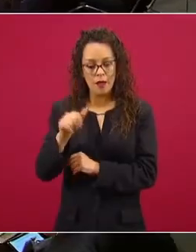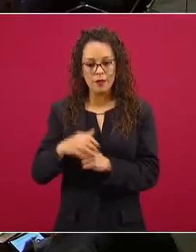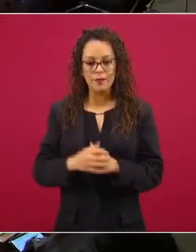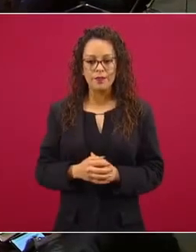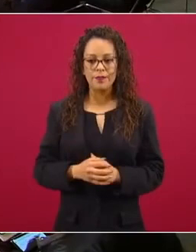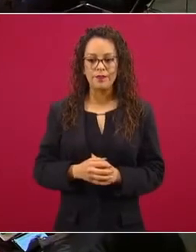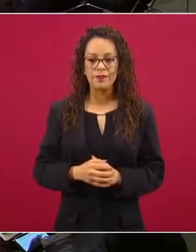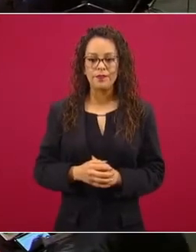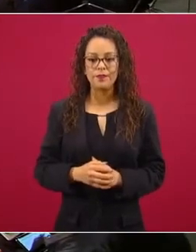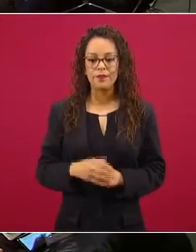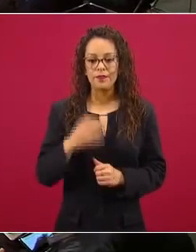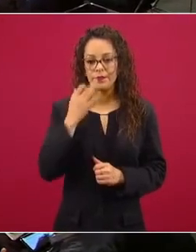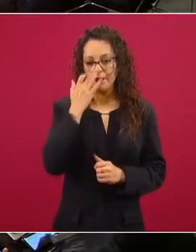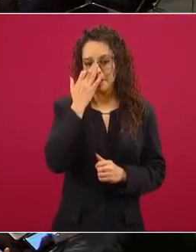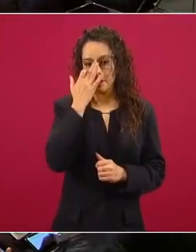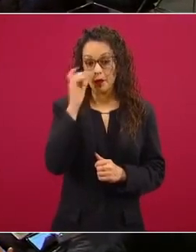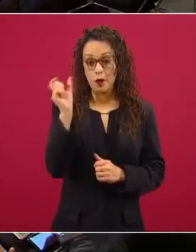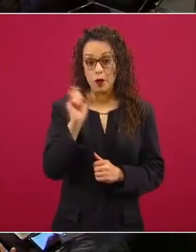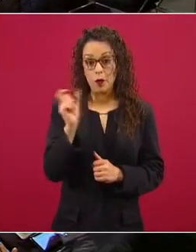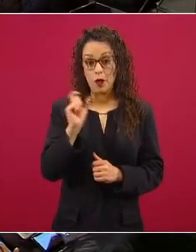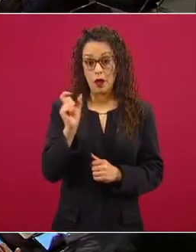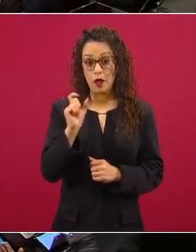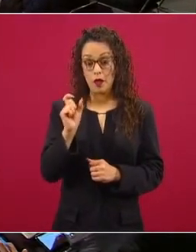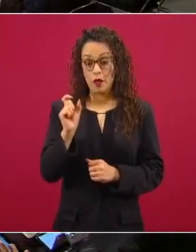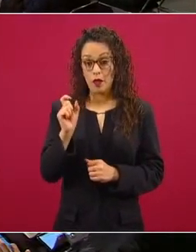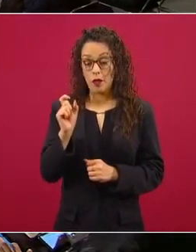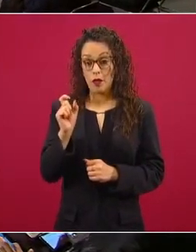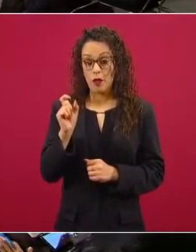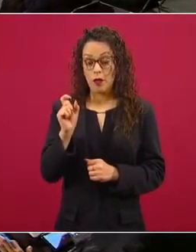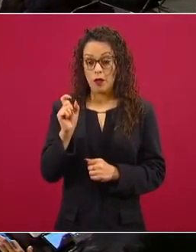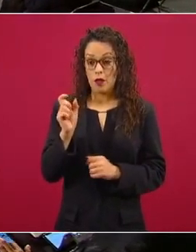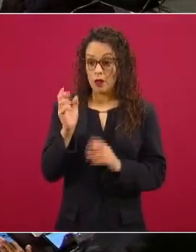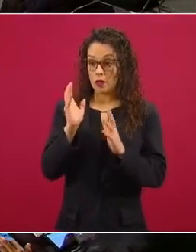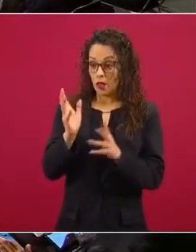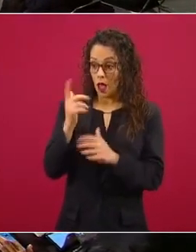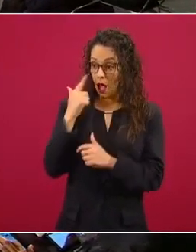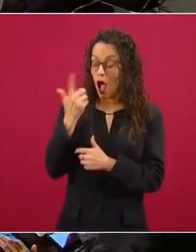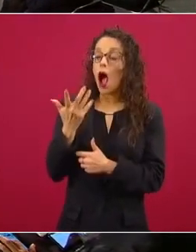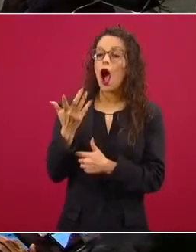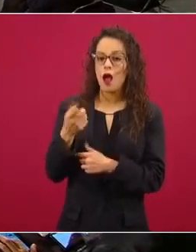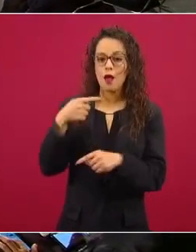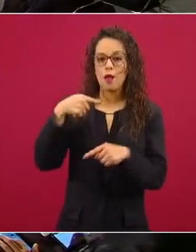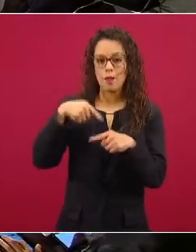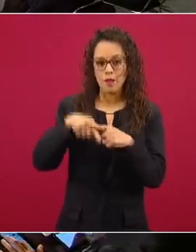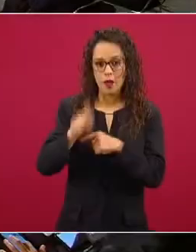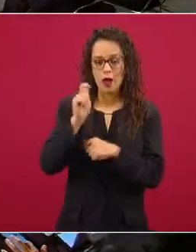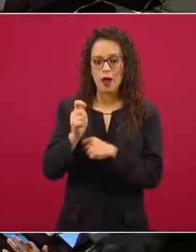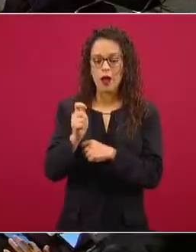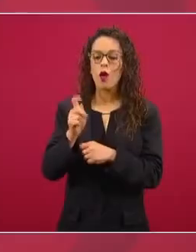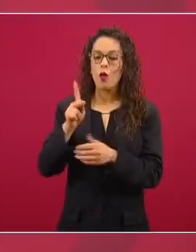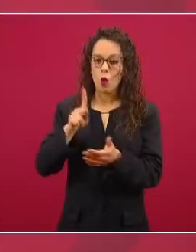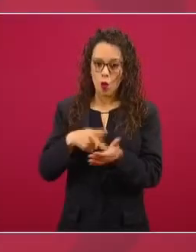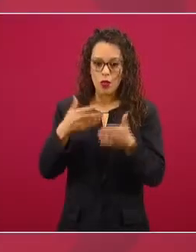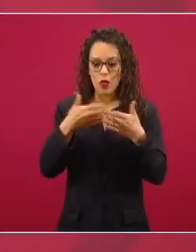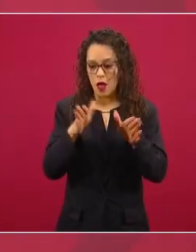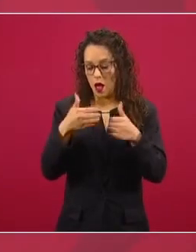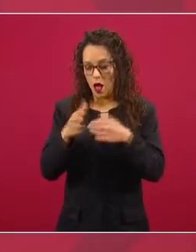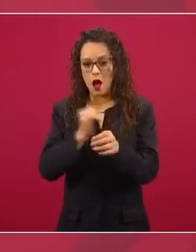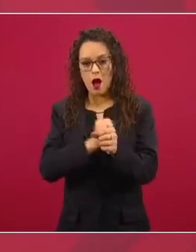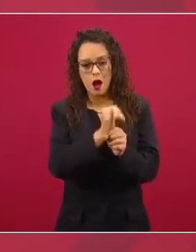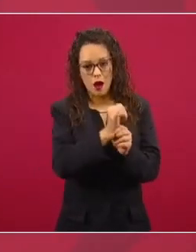se reinició la investigación, y no solo se está